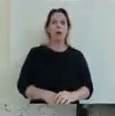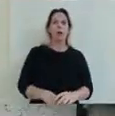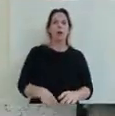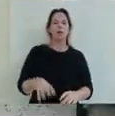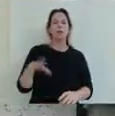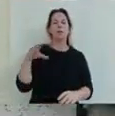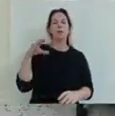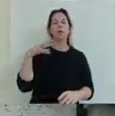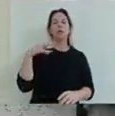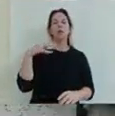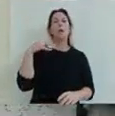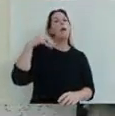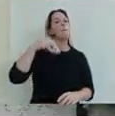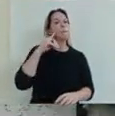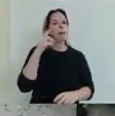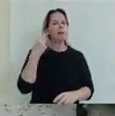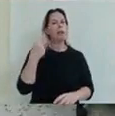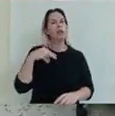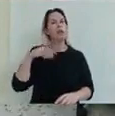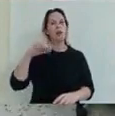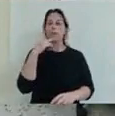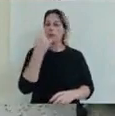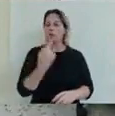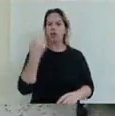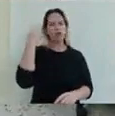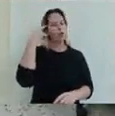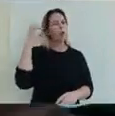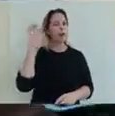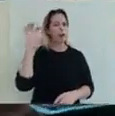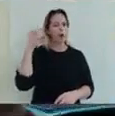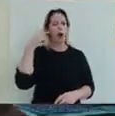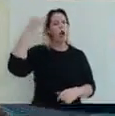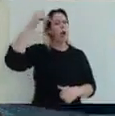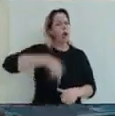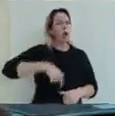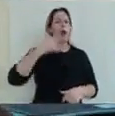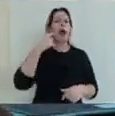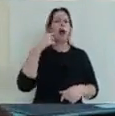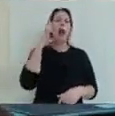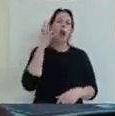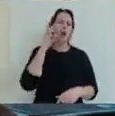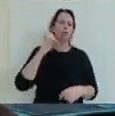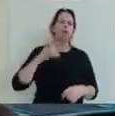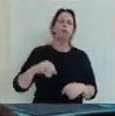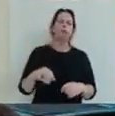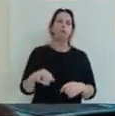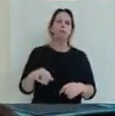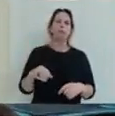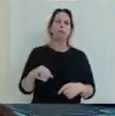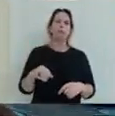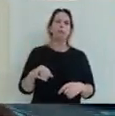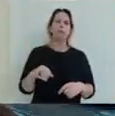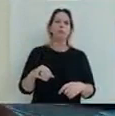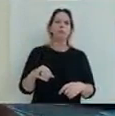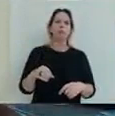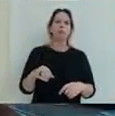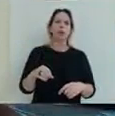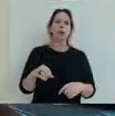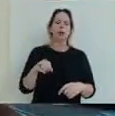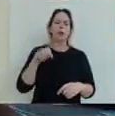de fondo que tiene que quedar aclarado para que no suceda en proyectos posteriores. Voy a pedir que usted,